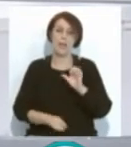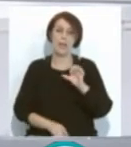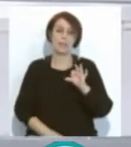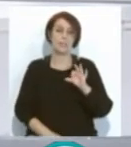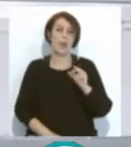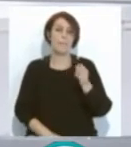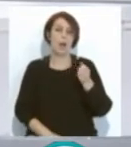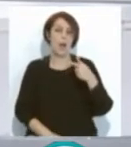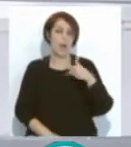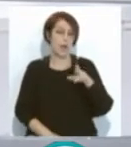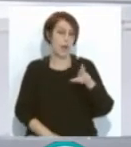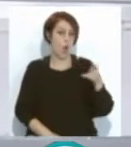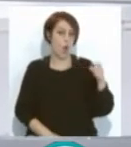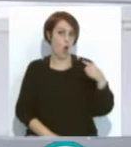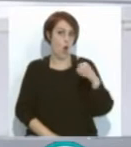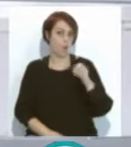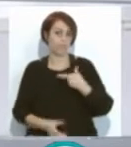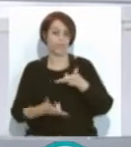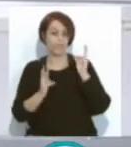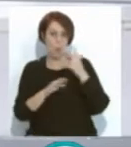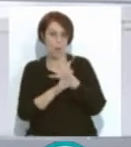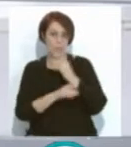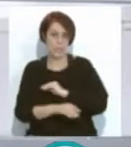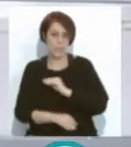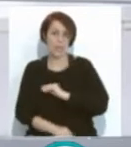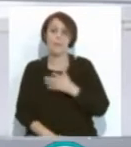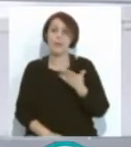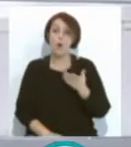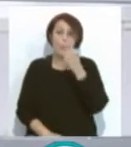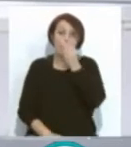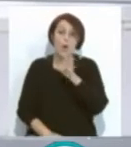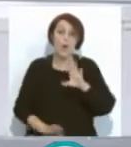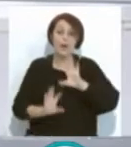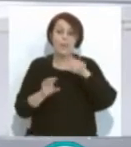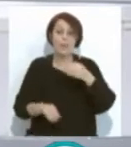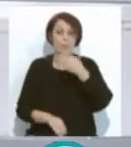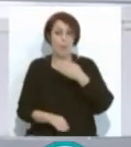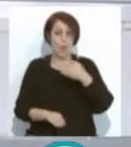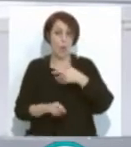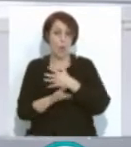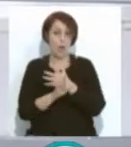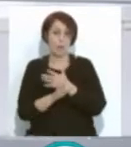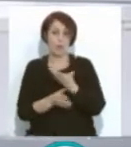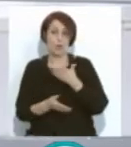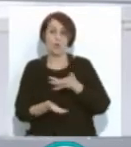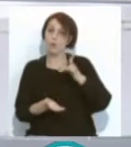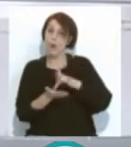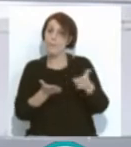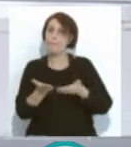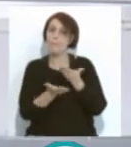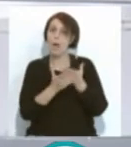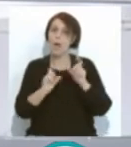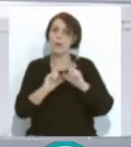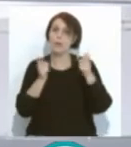bastante. Pero hubiera sido ideal jugar en el Cádiz B, y cuando lo solicitara y tuviera necesidad el primer equipo